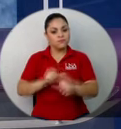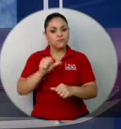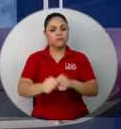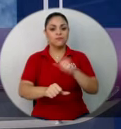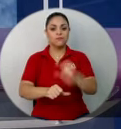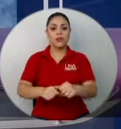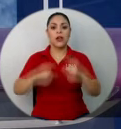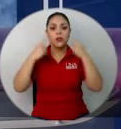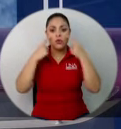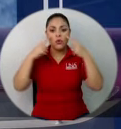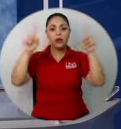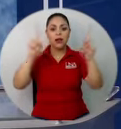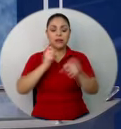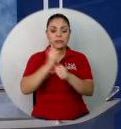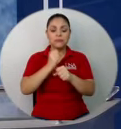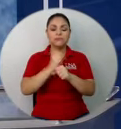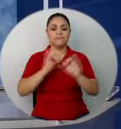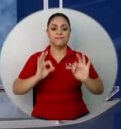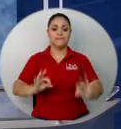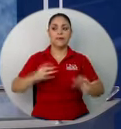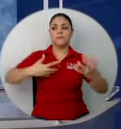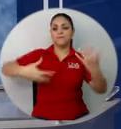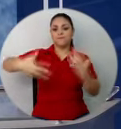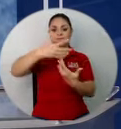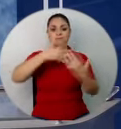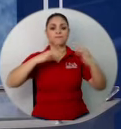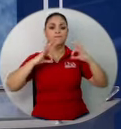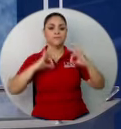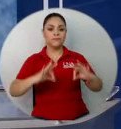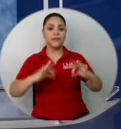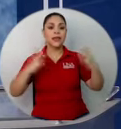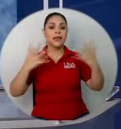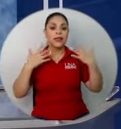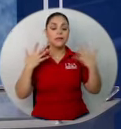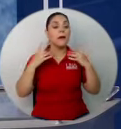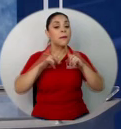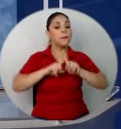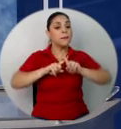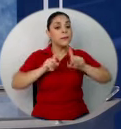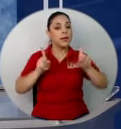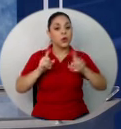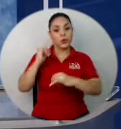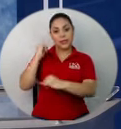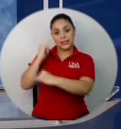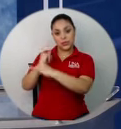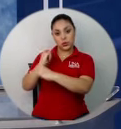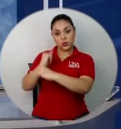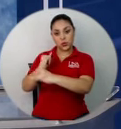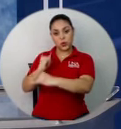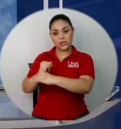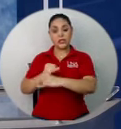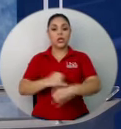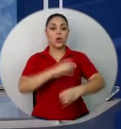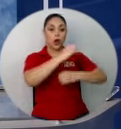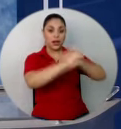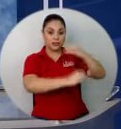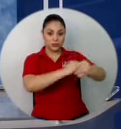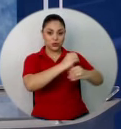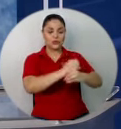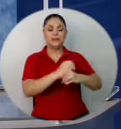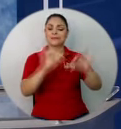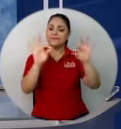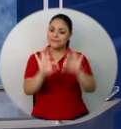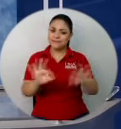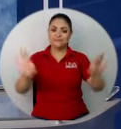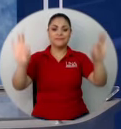estar bien y tener unas excelentes relaciones y un excelente clima donde están, en el caso de las instituciones, de las organizaciones,